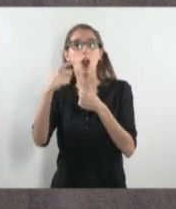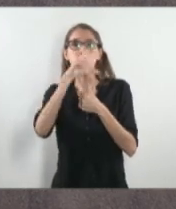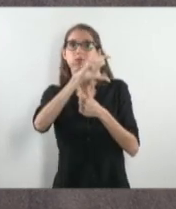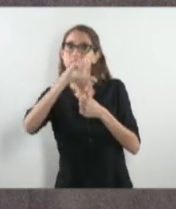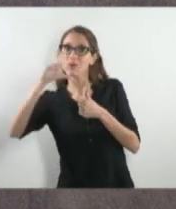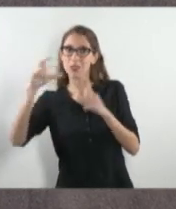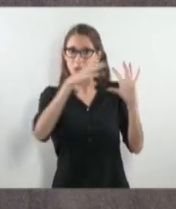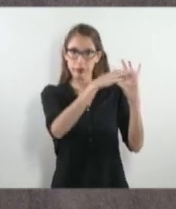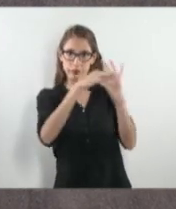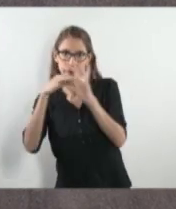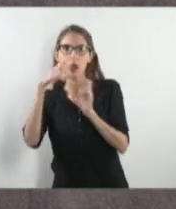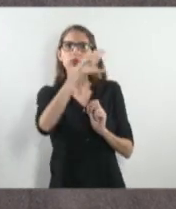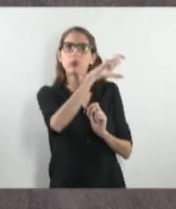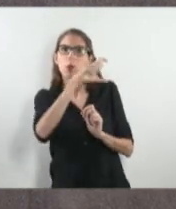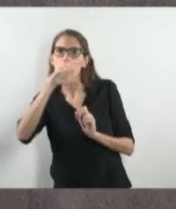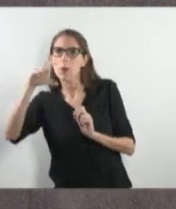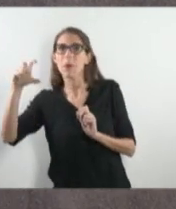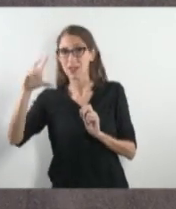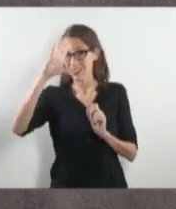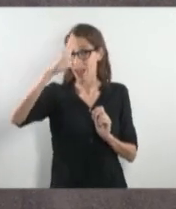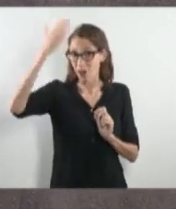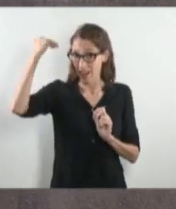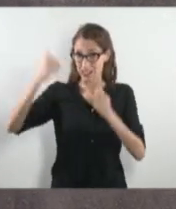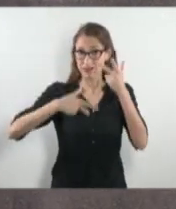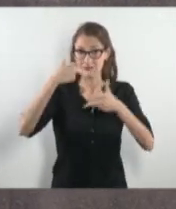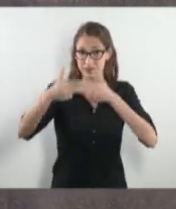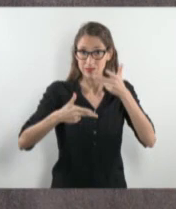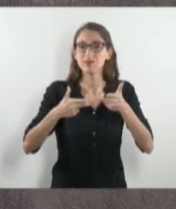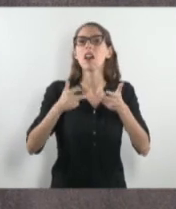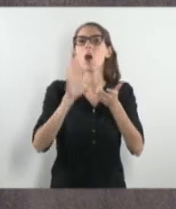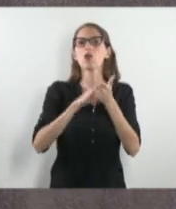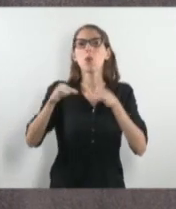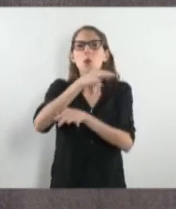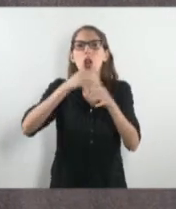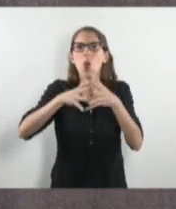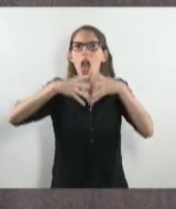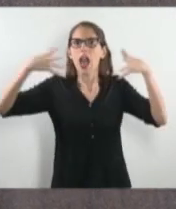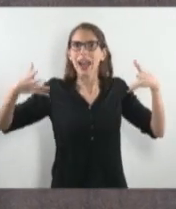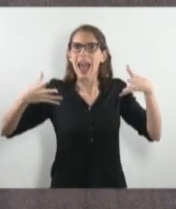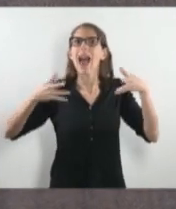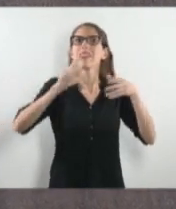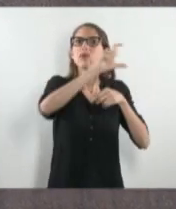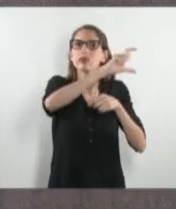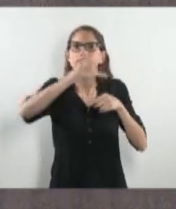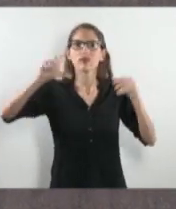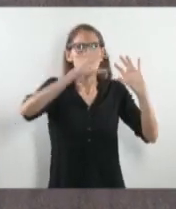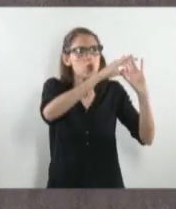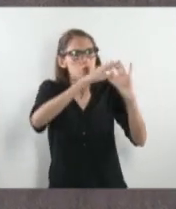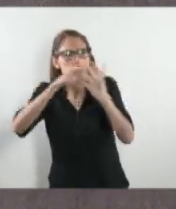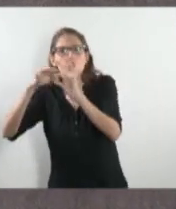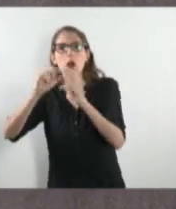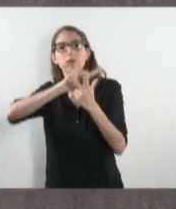carbonos que puede variar, ¿no? Uh-huh. Como habíamos visto con las otras macromoléculas con las cuales habíamos estado trabajando, y un grupo